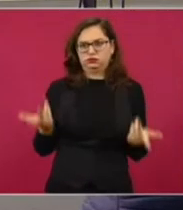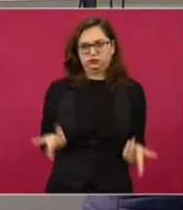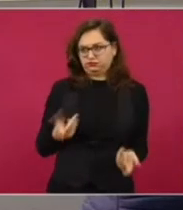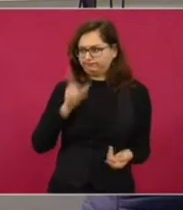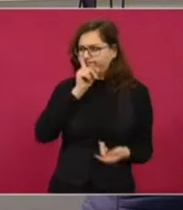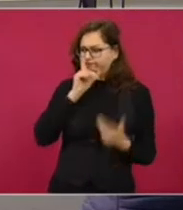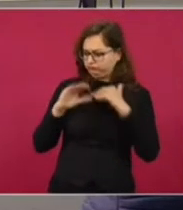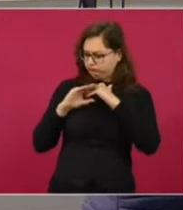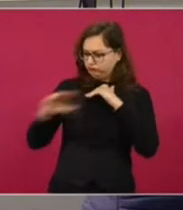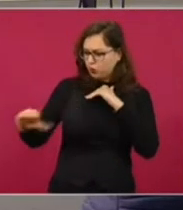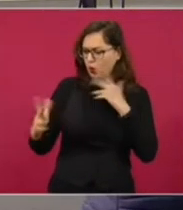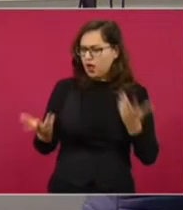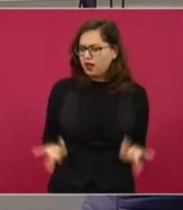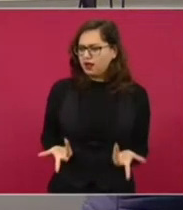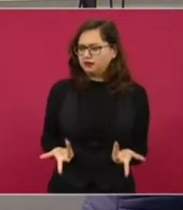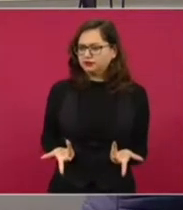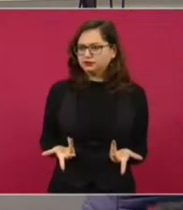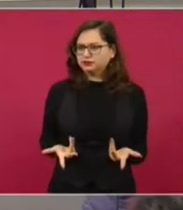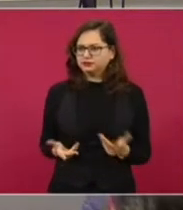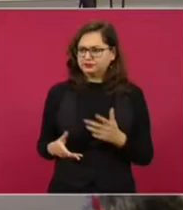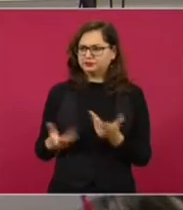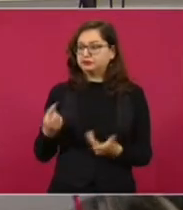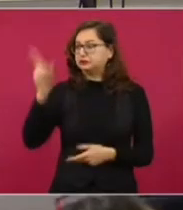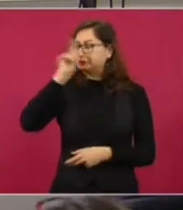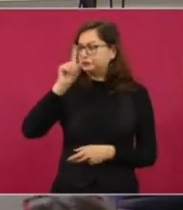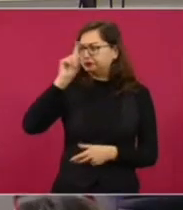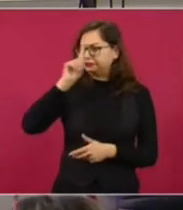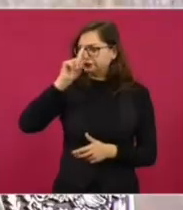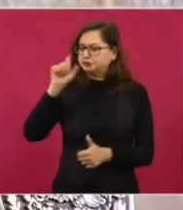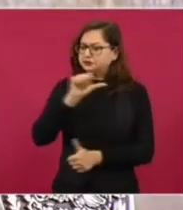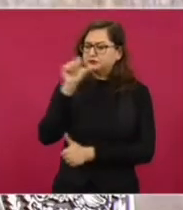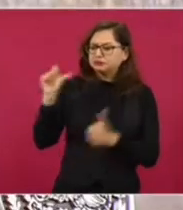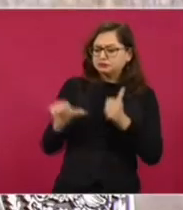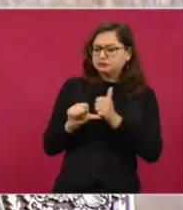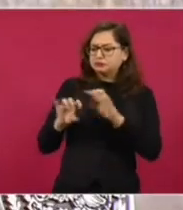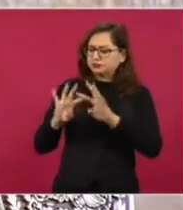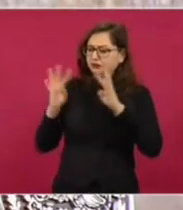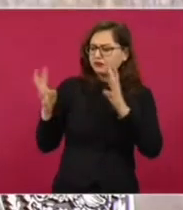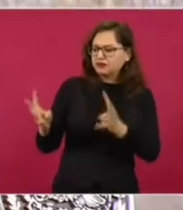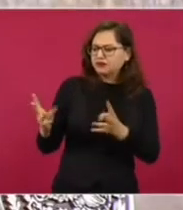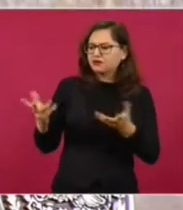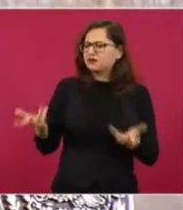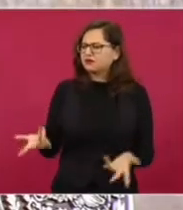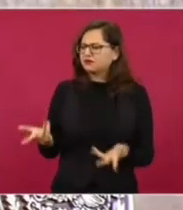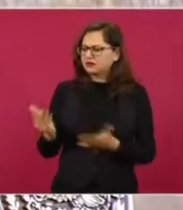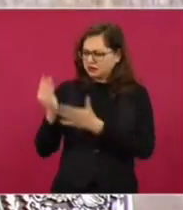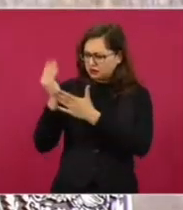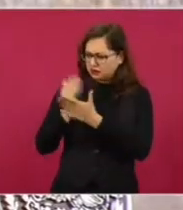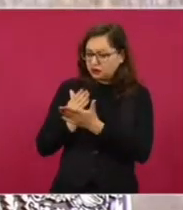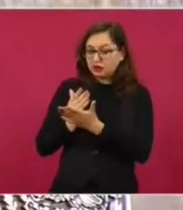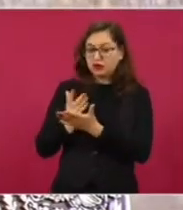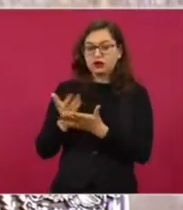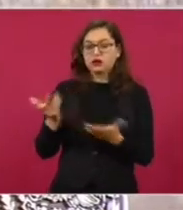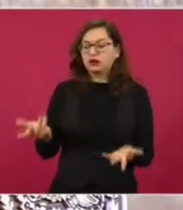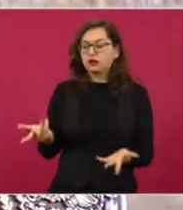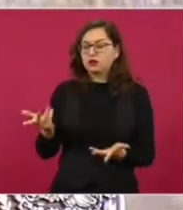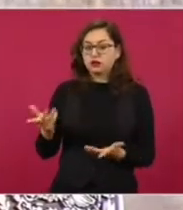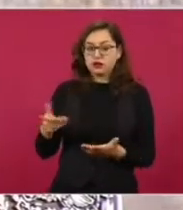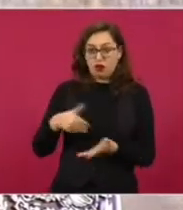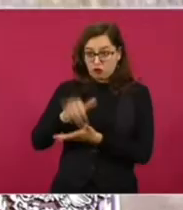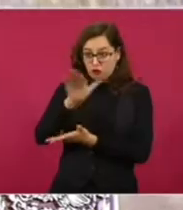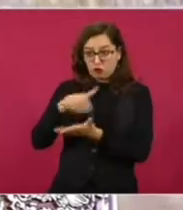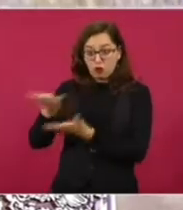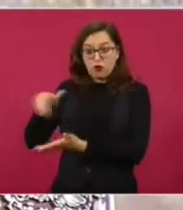se contempla el que despidan trabajadores, no, los mismos,